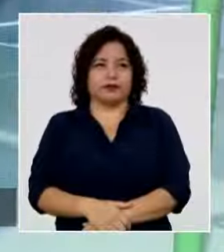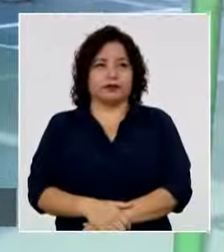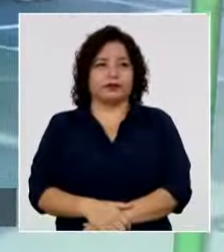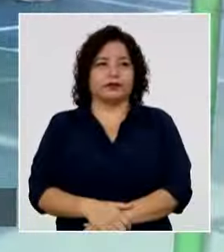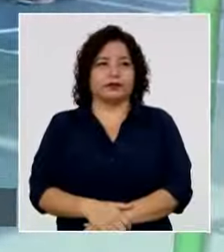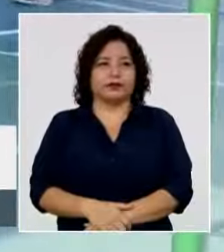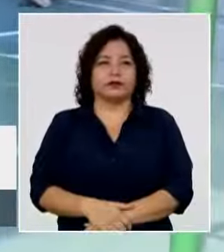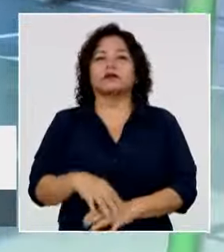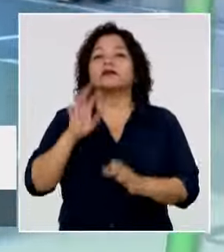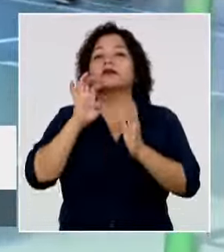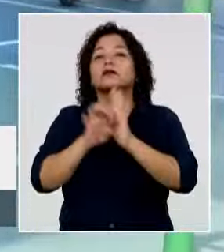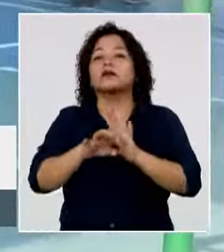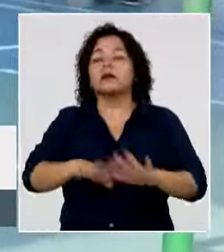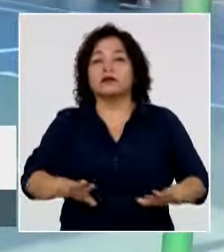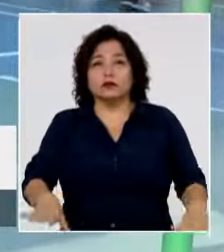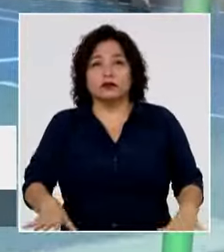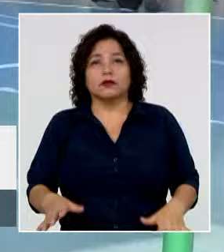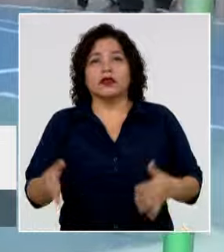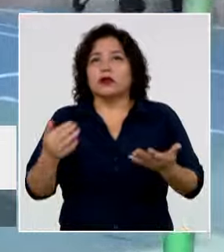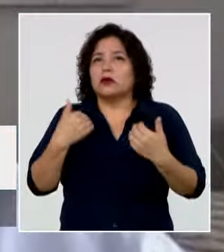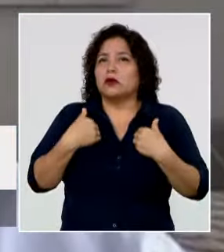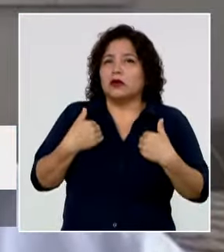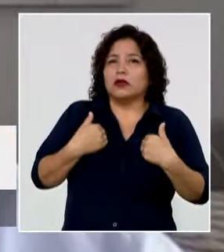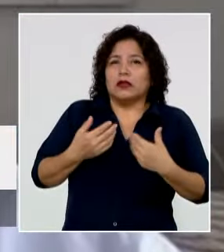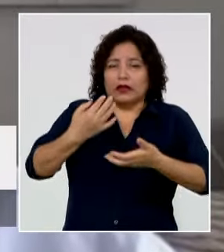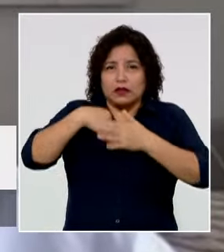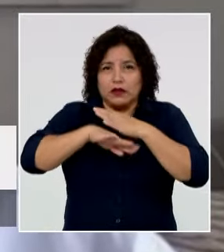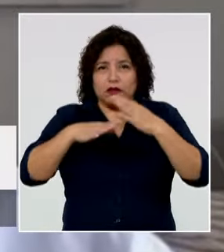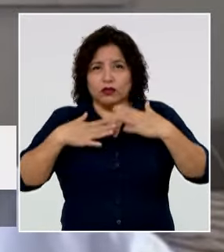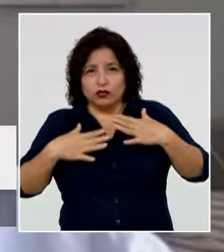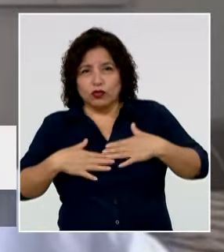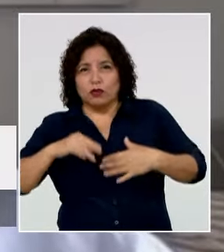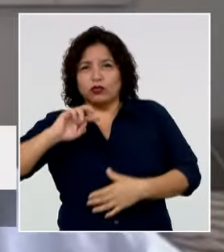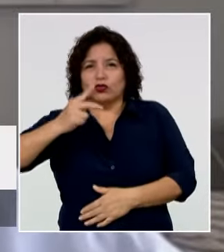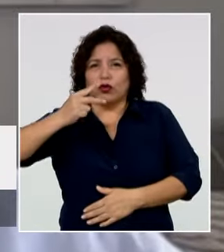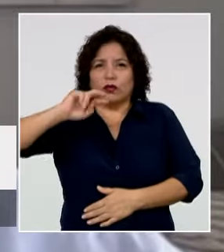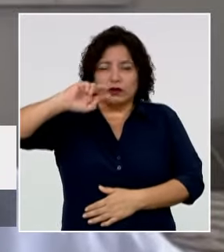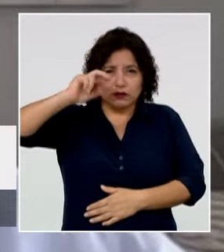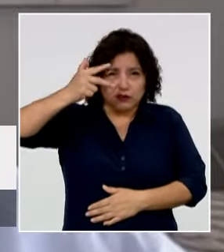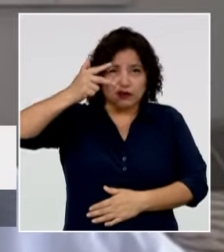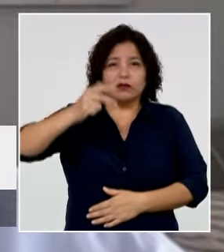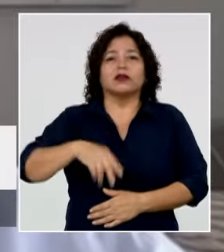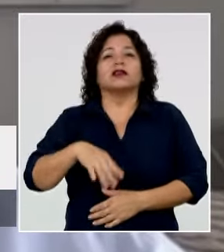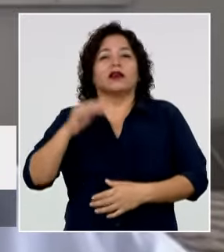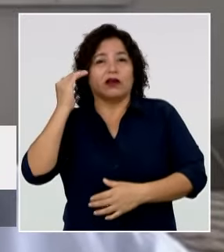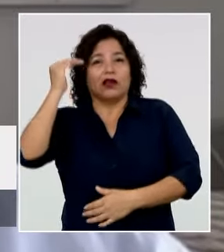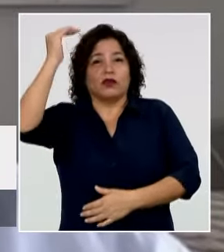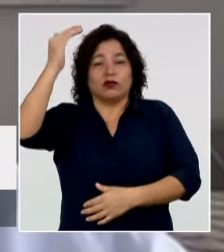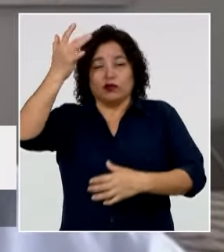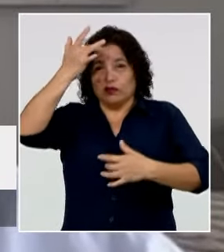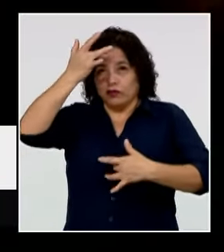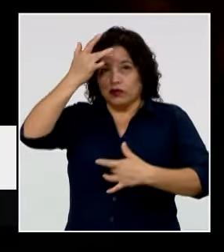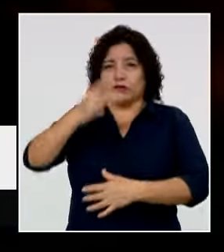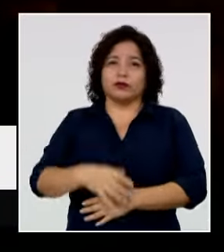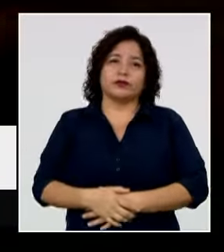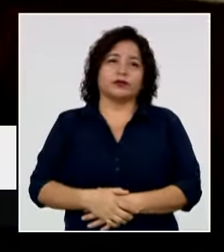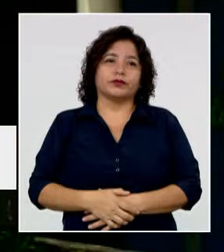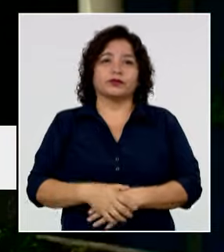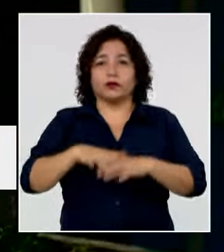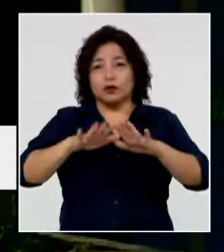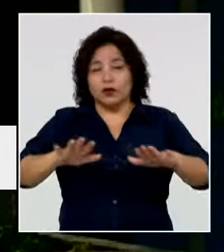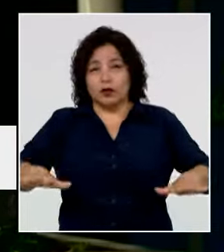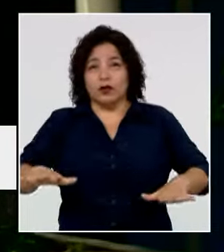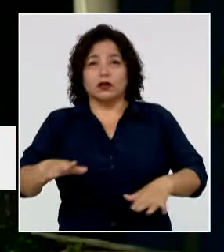niño produce más viriones dentro de su cuerpo, el doble o el triple que un adulto infectado. Entonces, estos